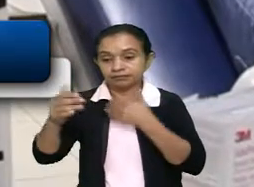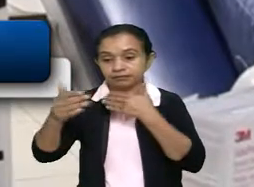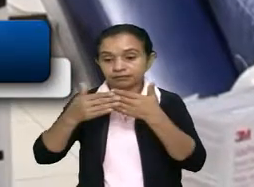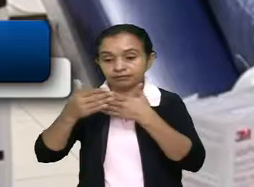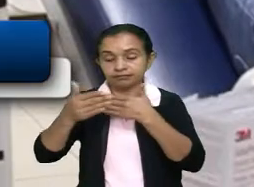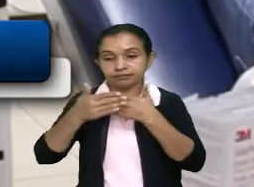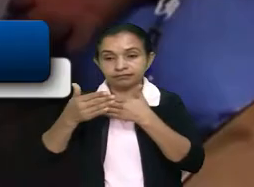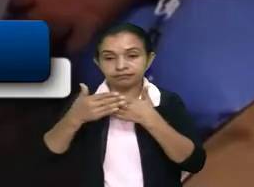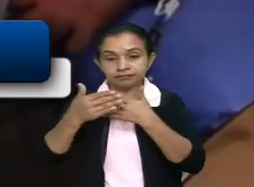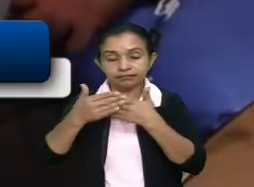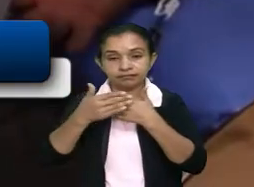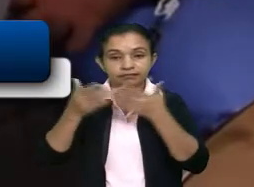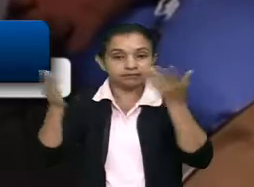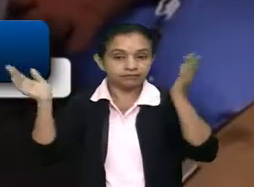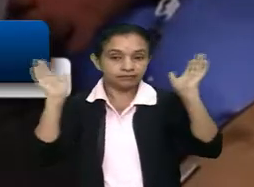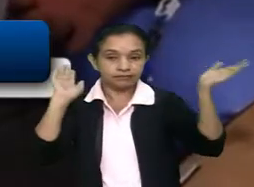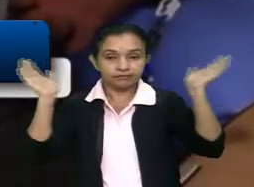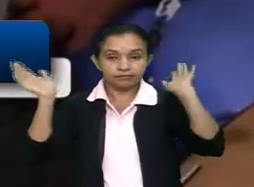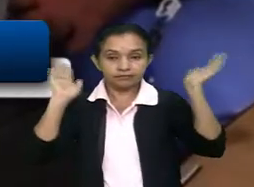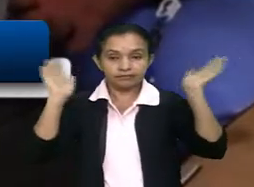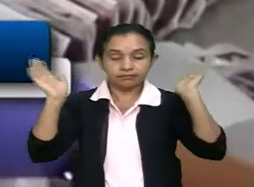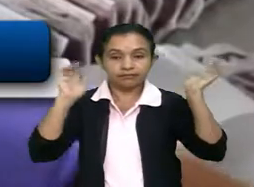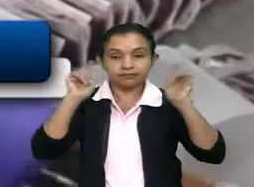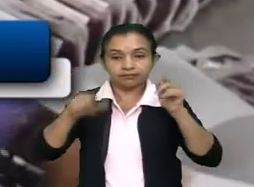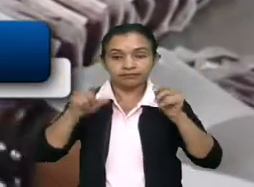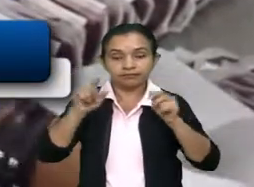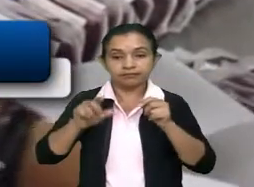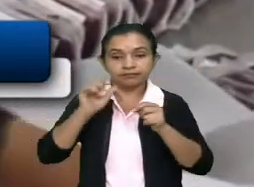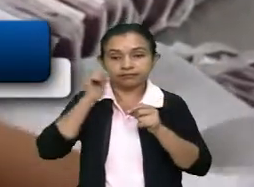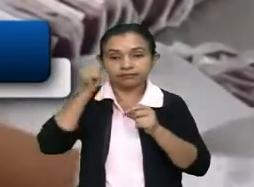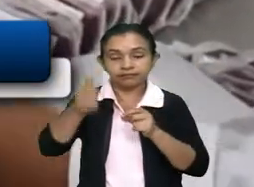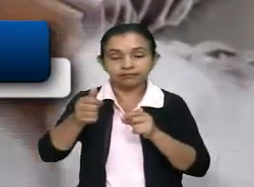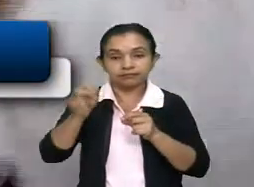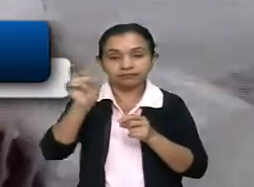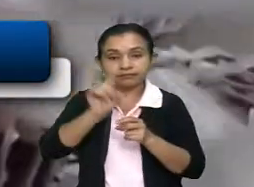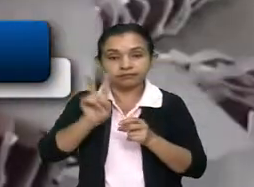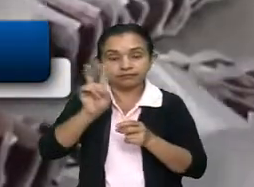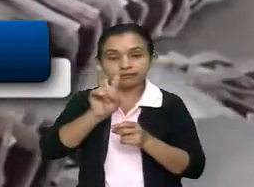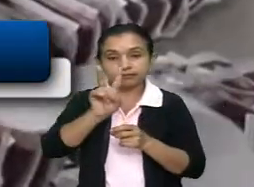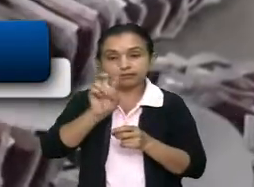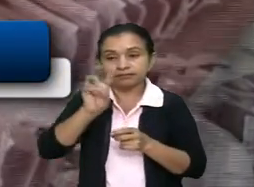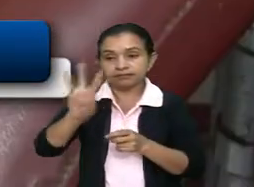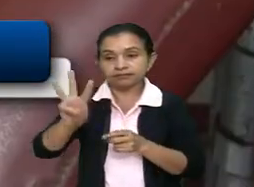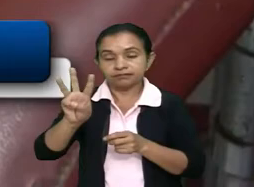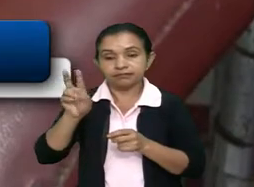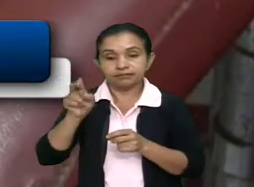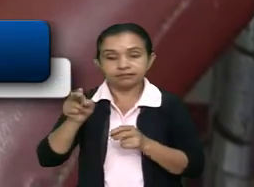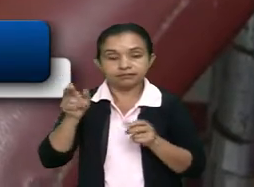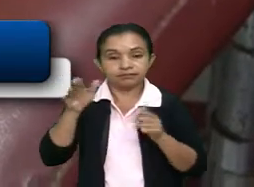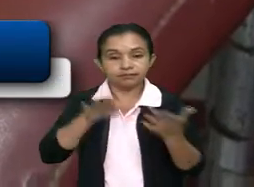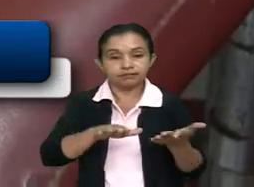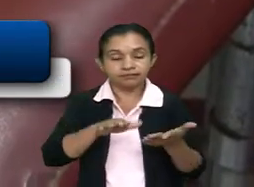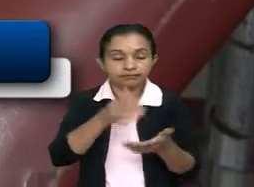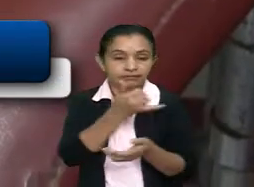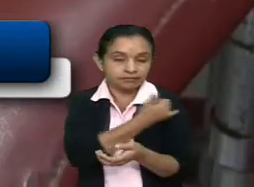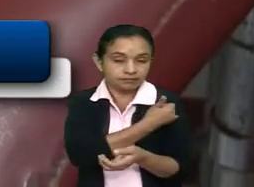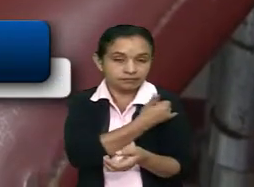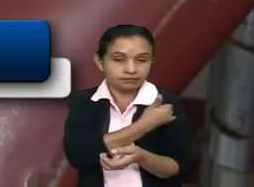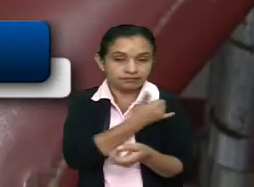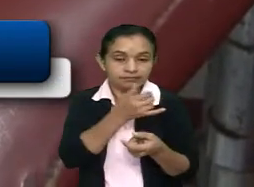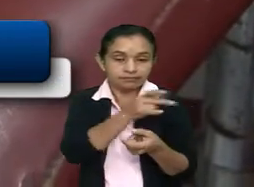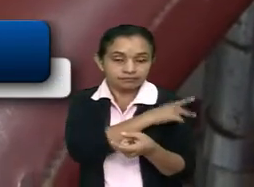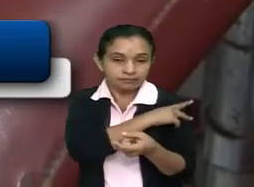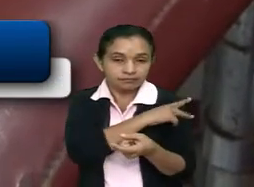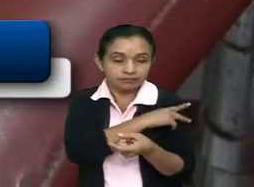del redondel del mercado o en verdad ahí estamos y el día de mañana viernes 23 de noviembre estábamos en el hospital carlos roberto huembes del